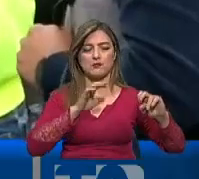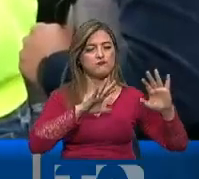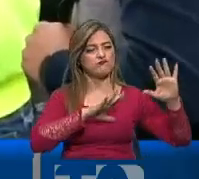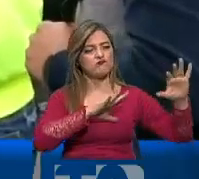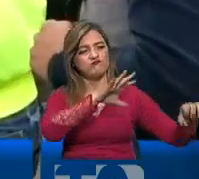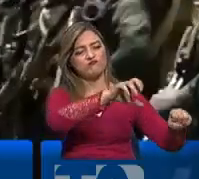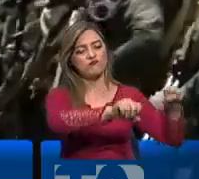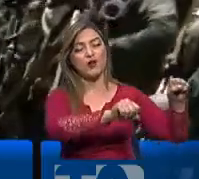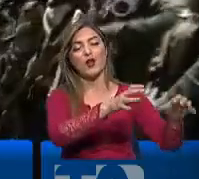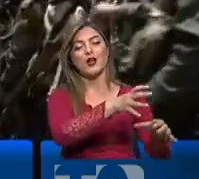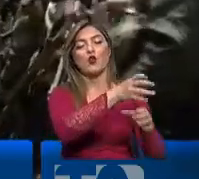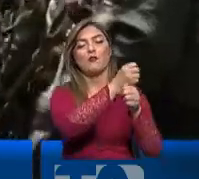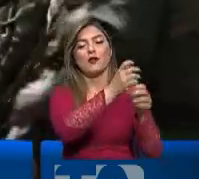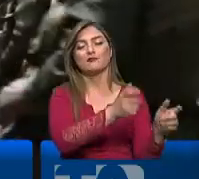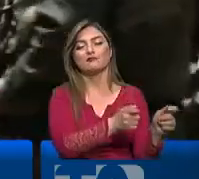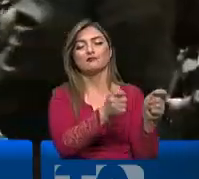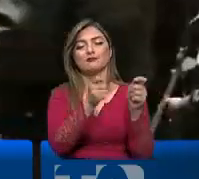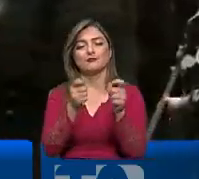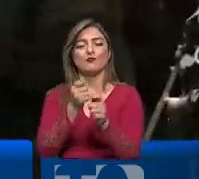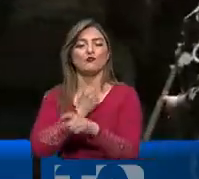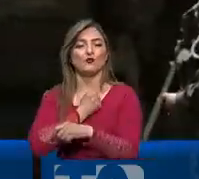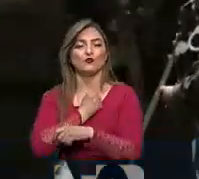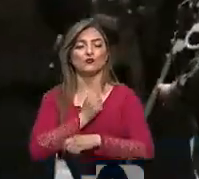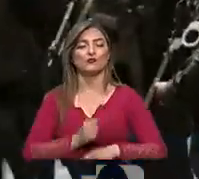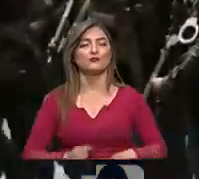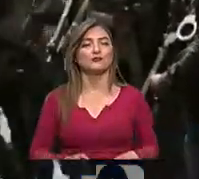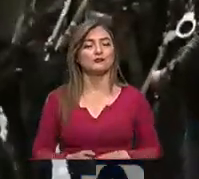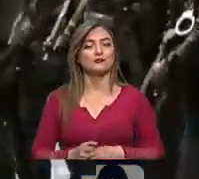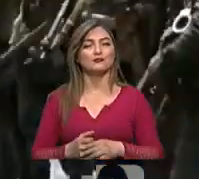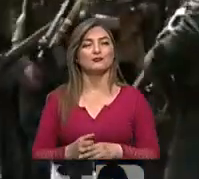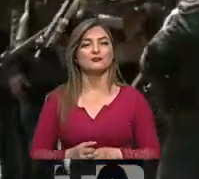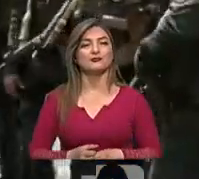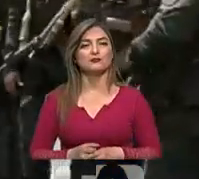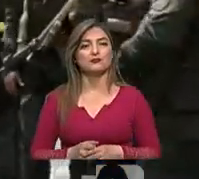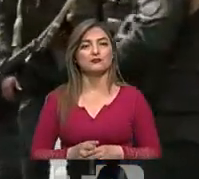devolución a los propietarios. En Rumichaca, Jairo Jacome Ortega, 24 horas.